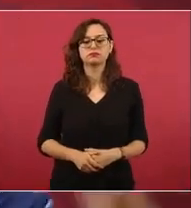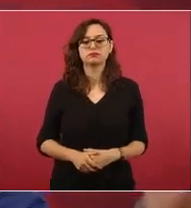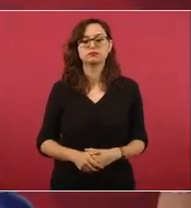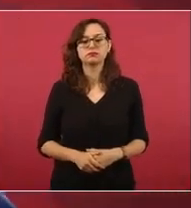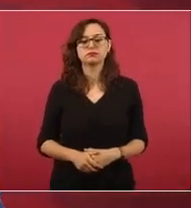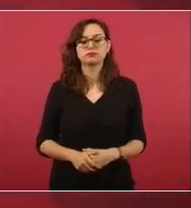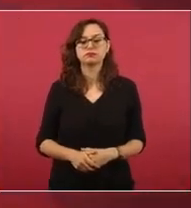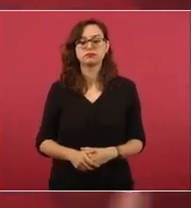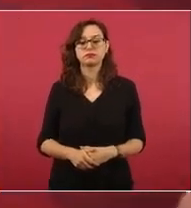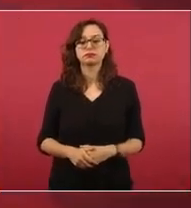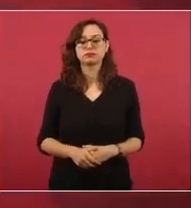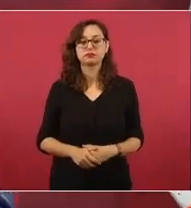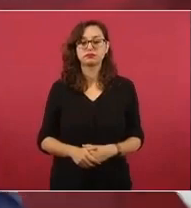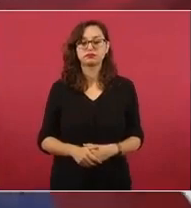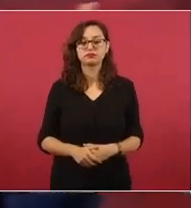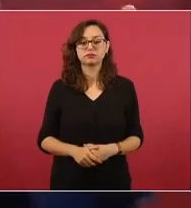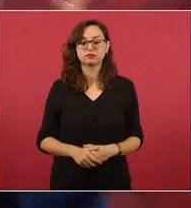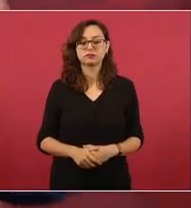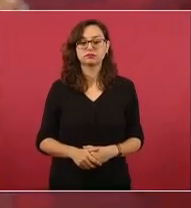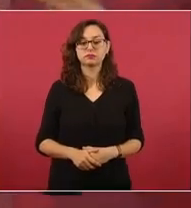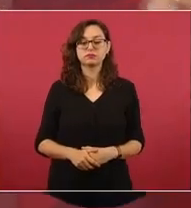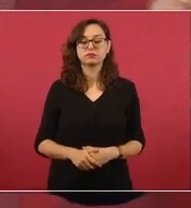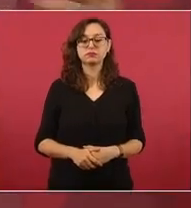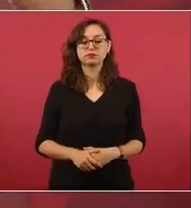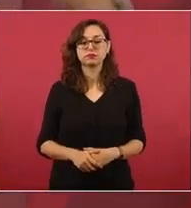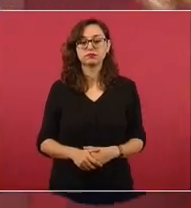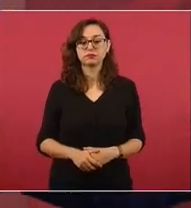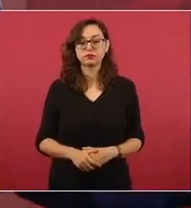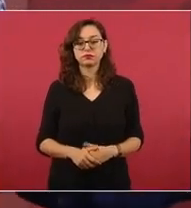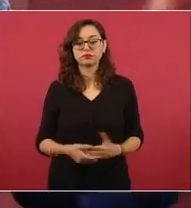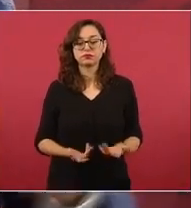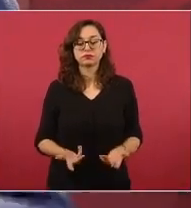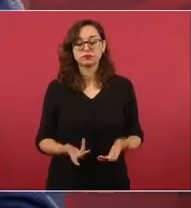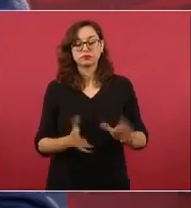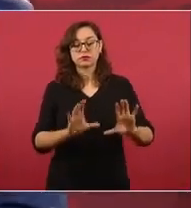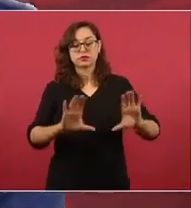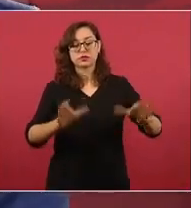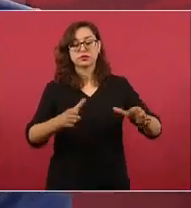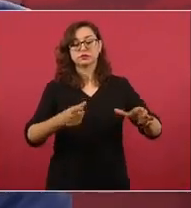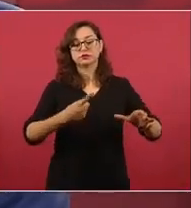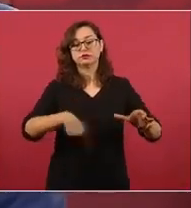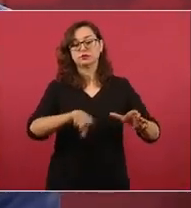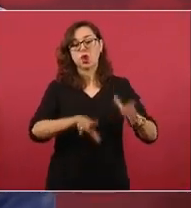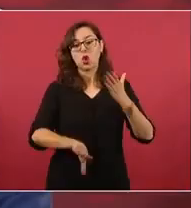en México, aunque no les guste a nuestros